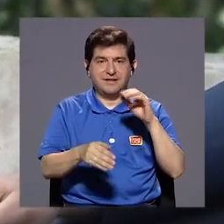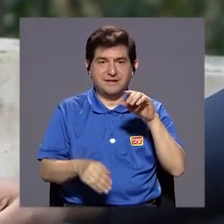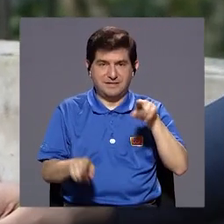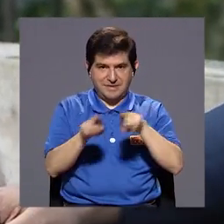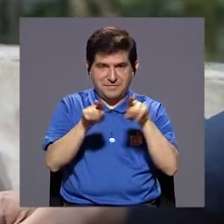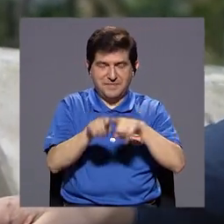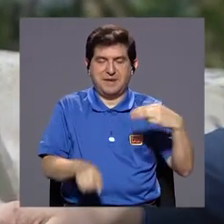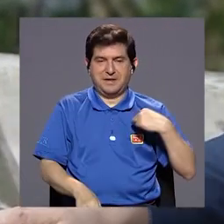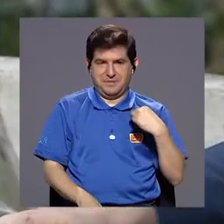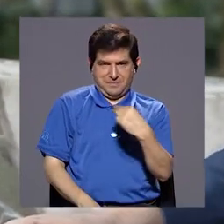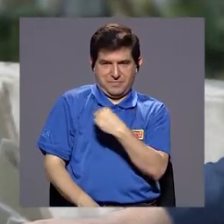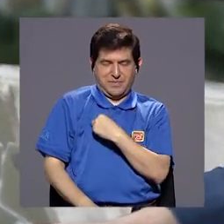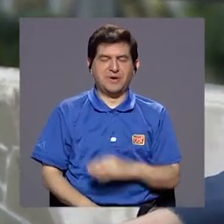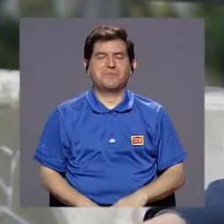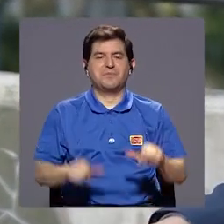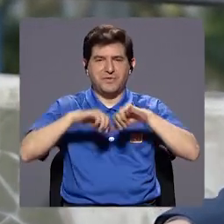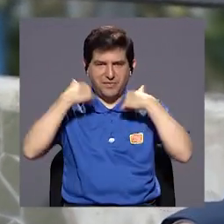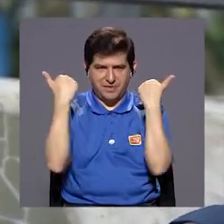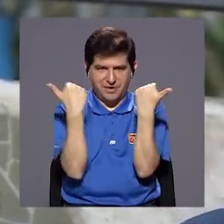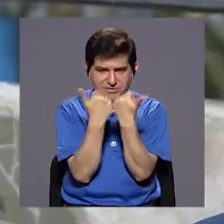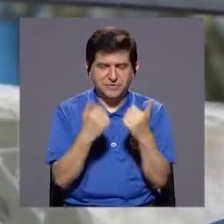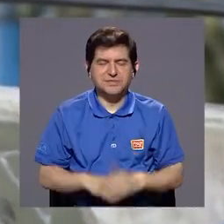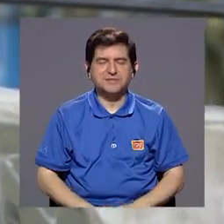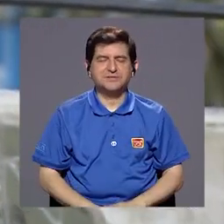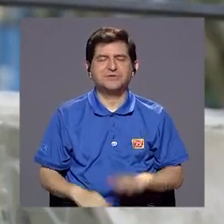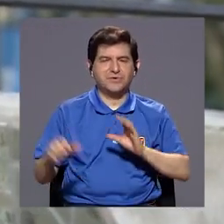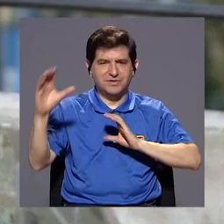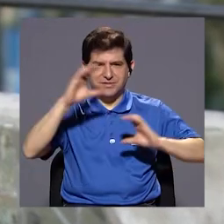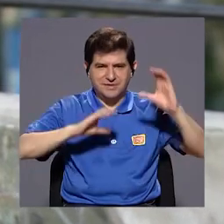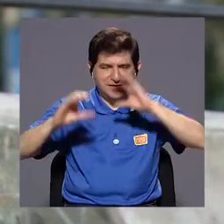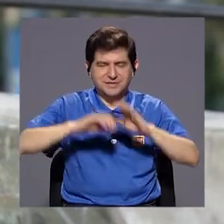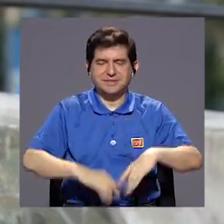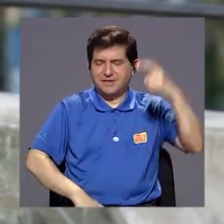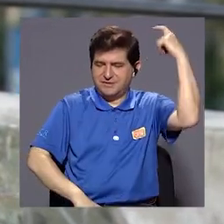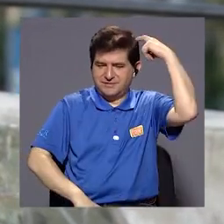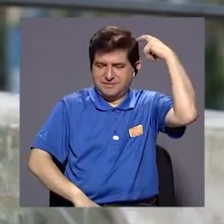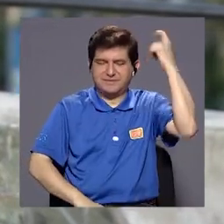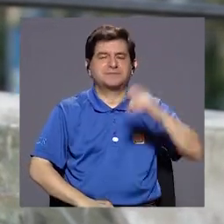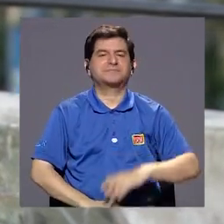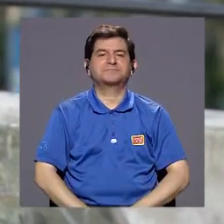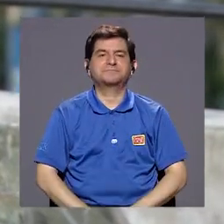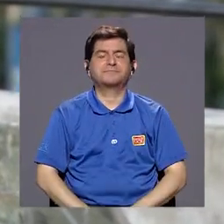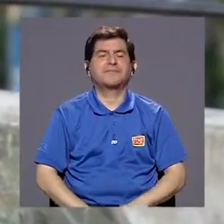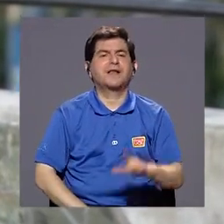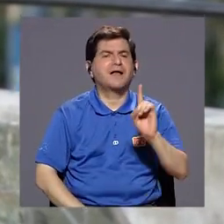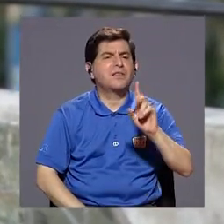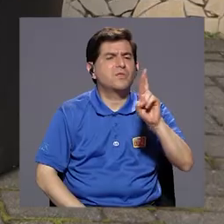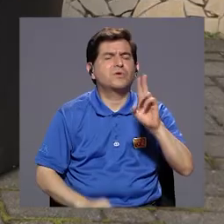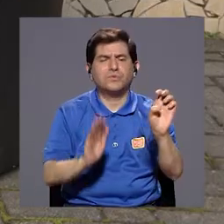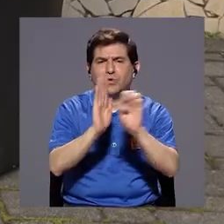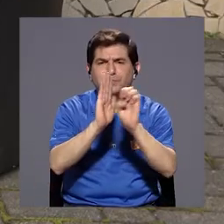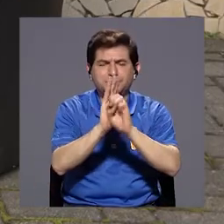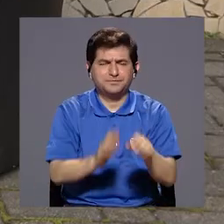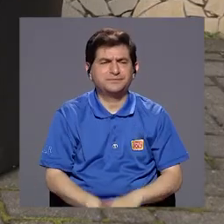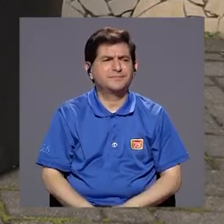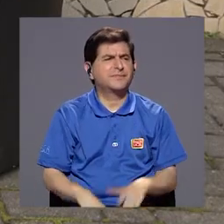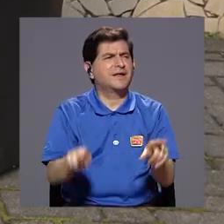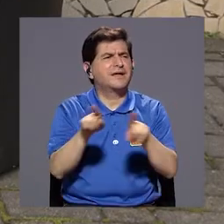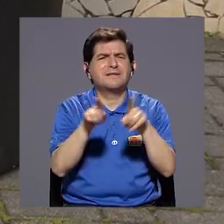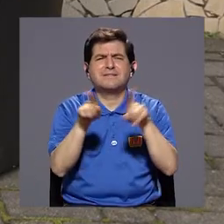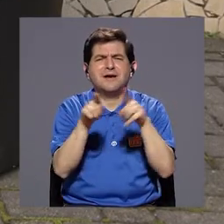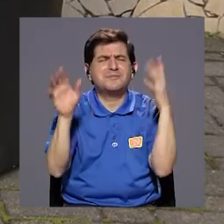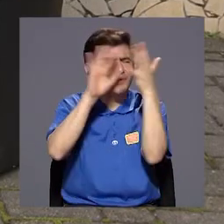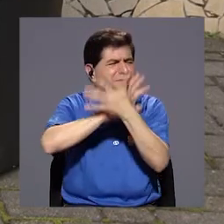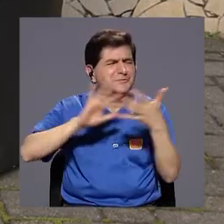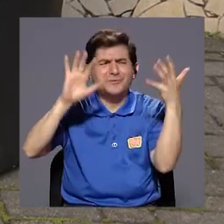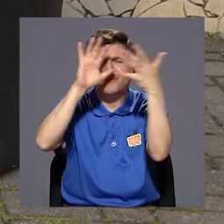y miembro de la Asociación Costarricense de Ciencias Neurológicas. Doctor, por ejemplo, ¿también se tiende